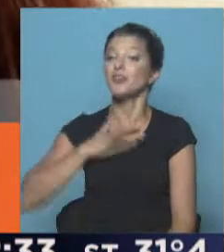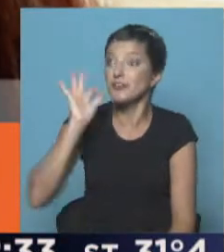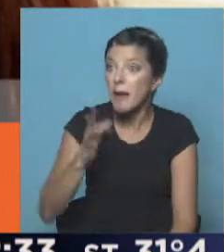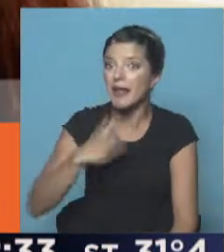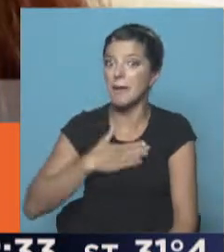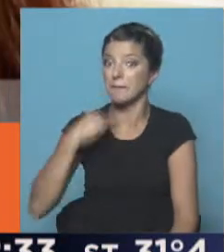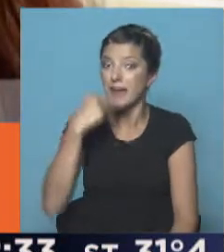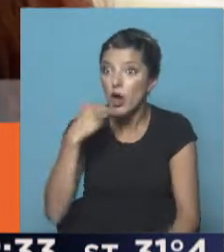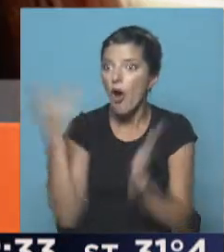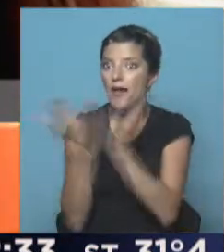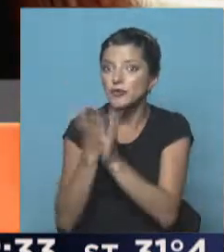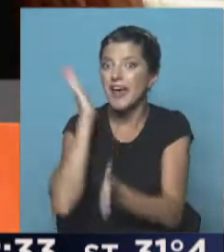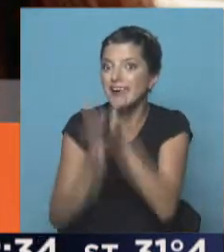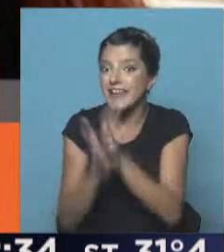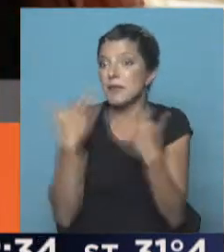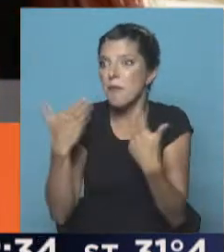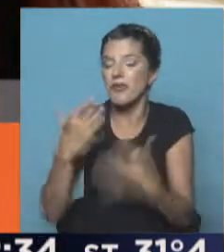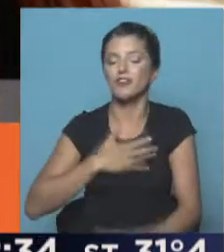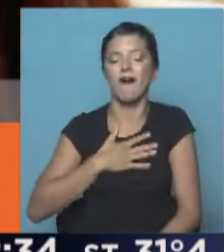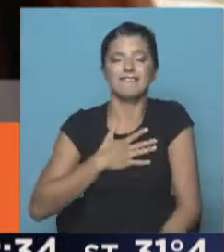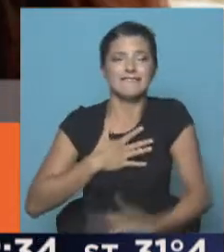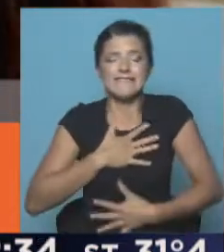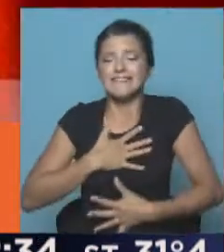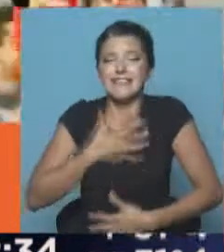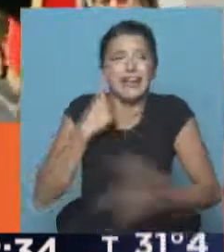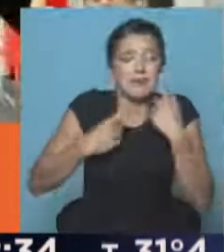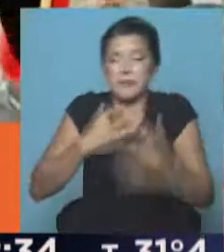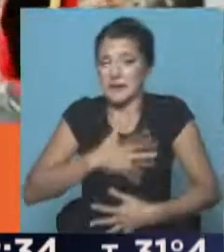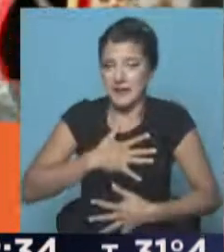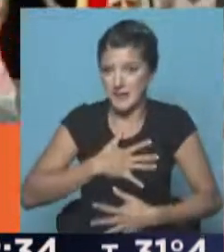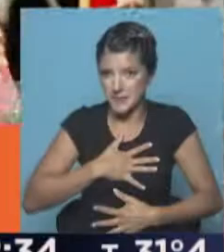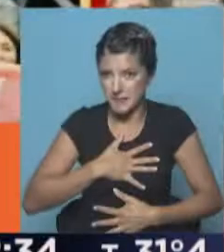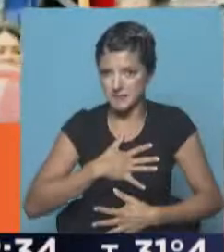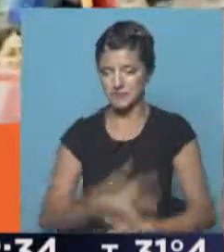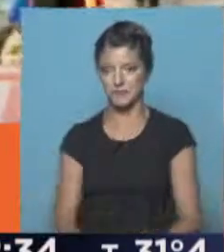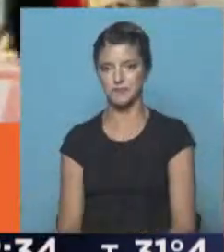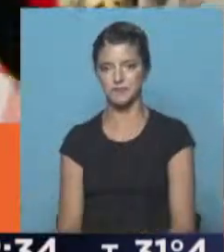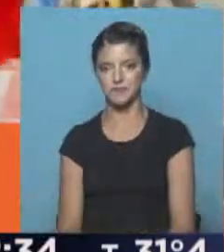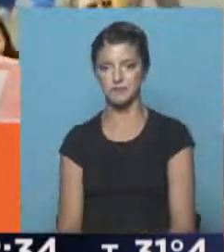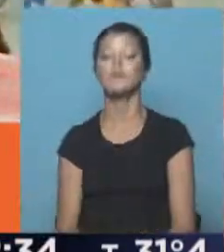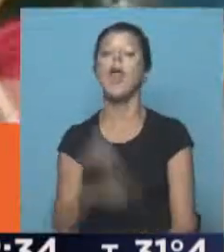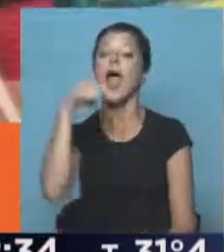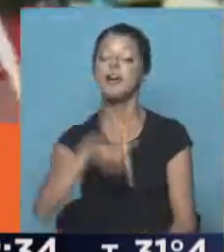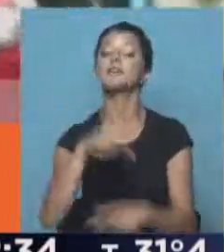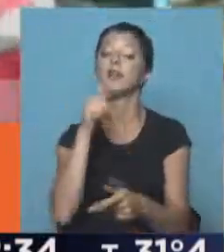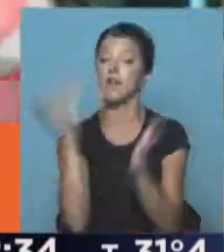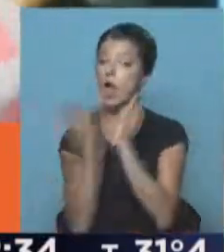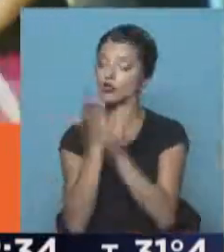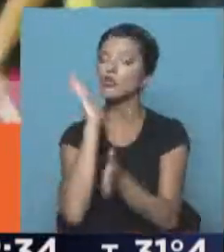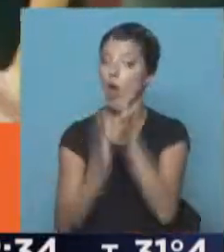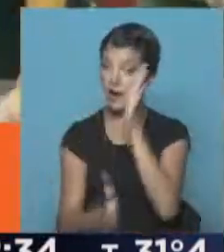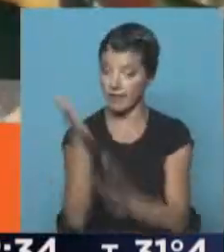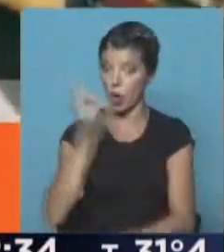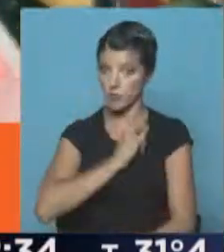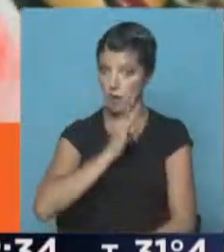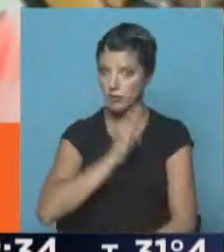una alegría o sea lloré de emoción pero de alegría sí y la gratuidad en la educación superior universitaria